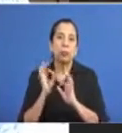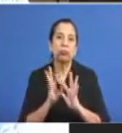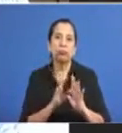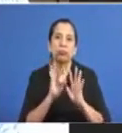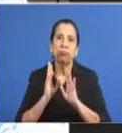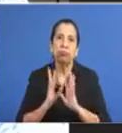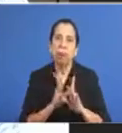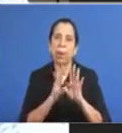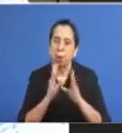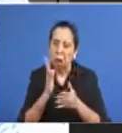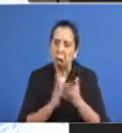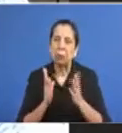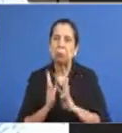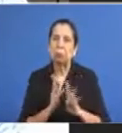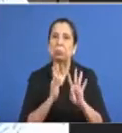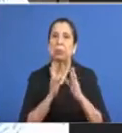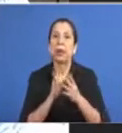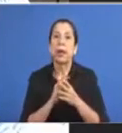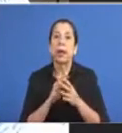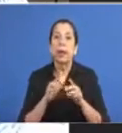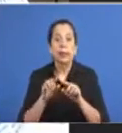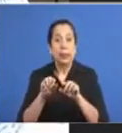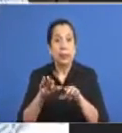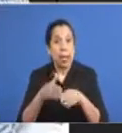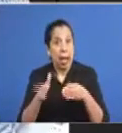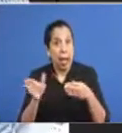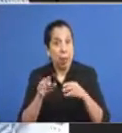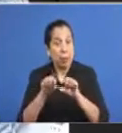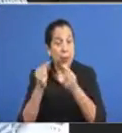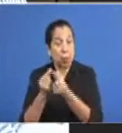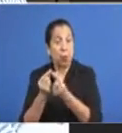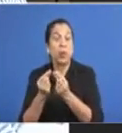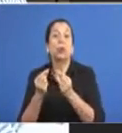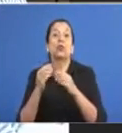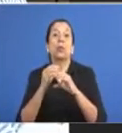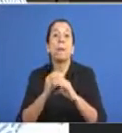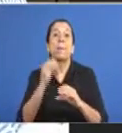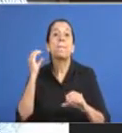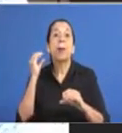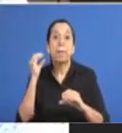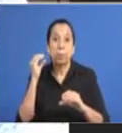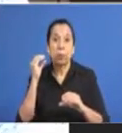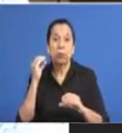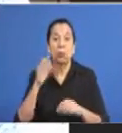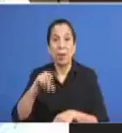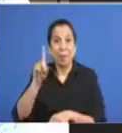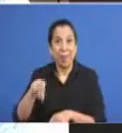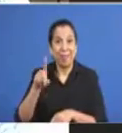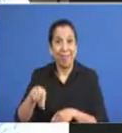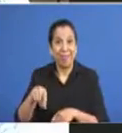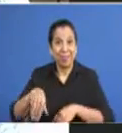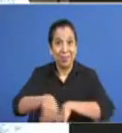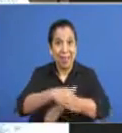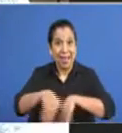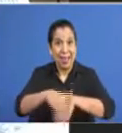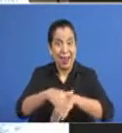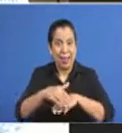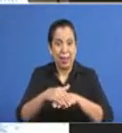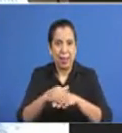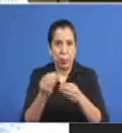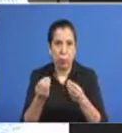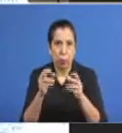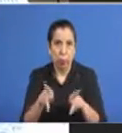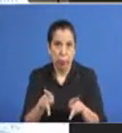de usuarios. Si se abre un segundo bloque, va a haber más autobuses y más taxis en la calle por la demanda de usuarios.